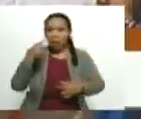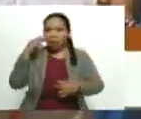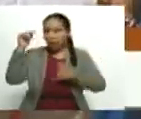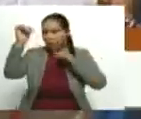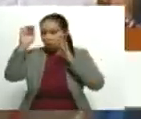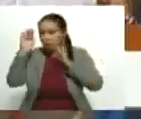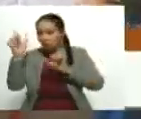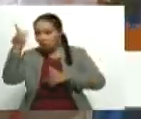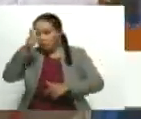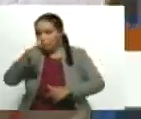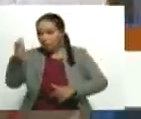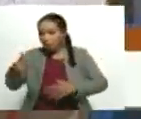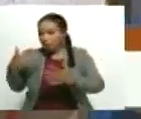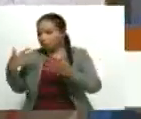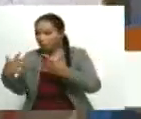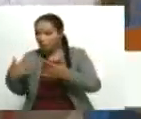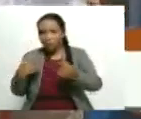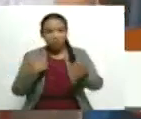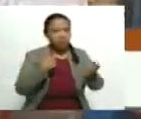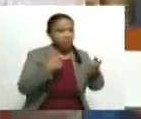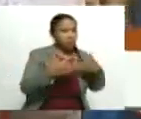gente.